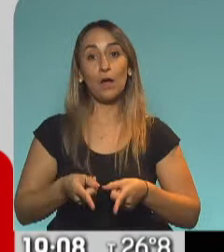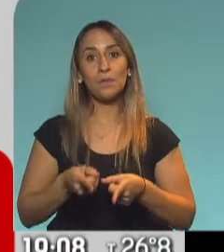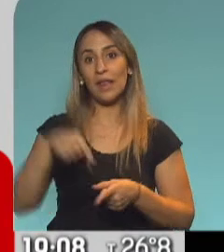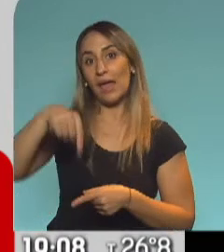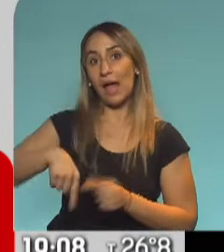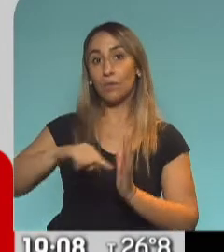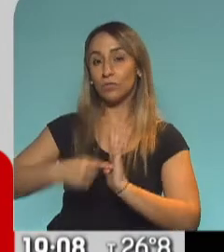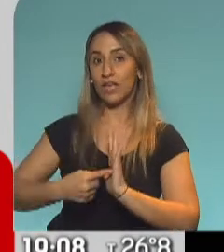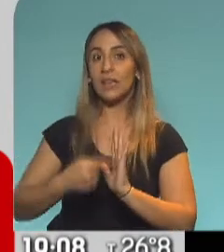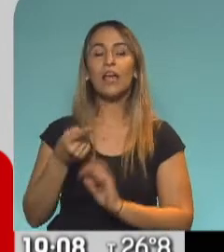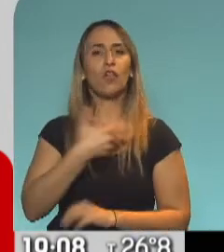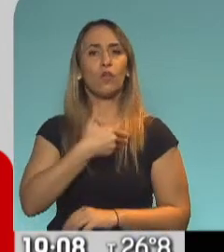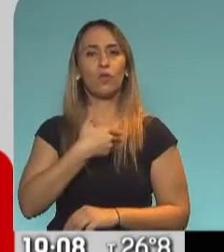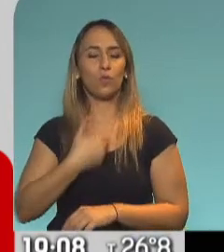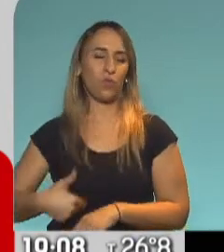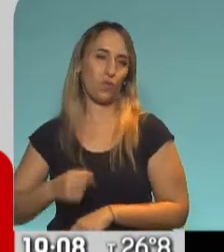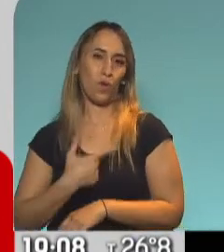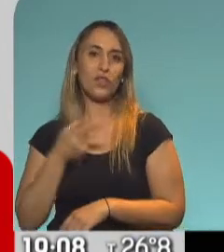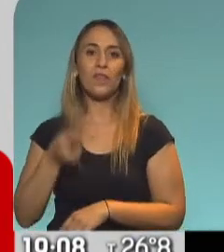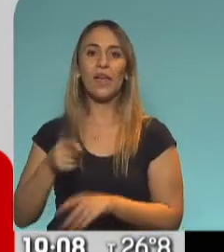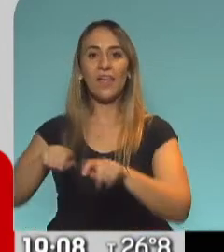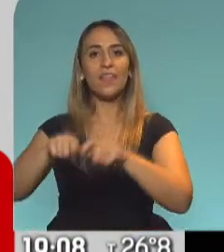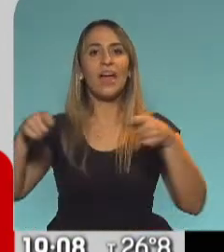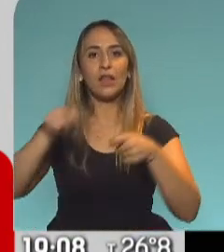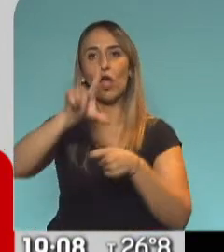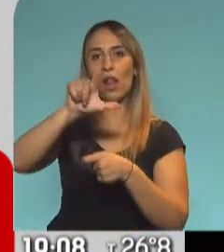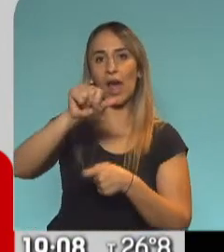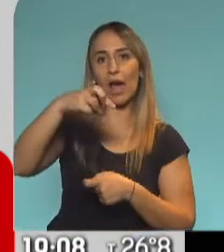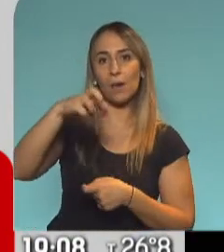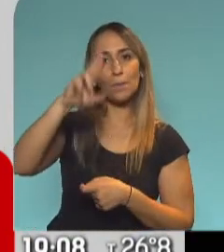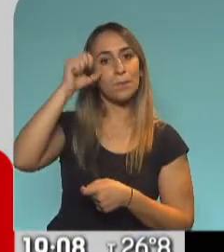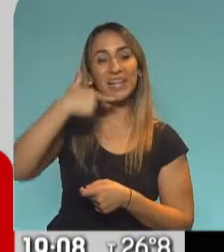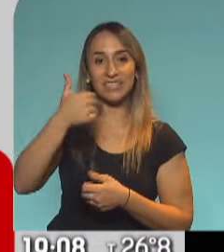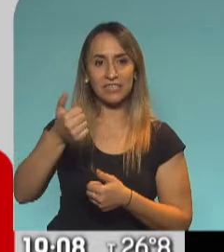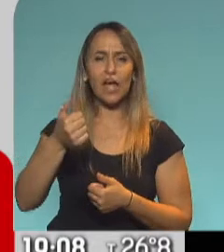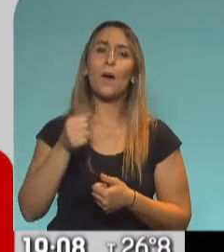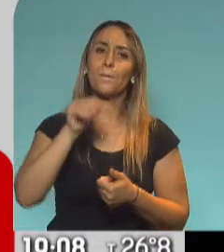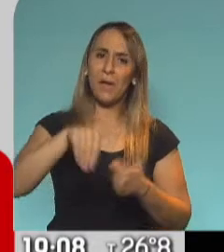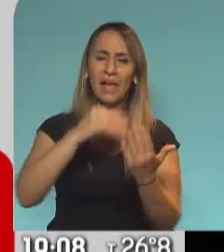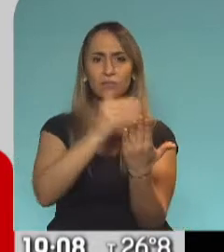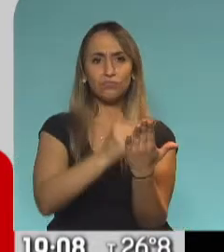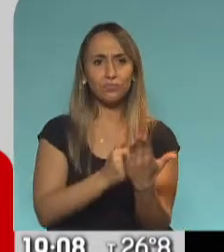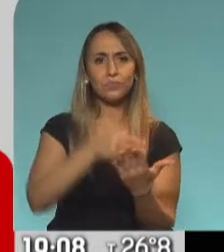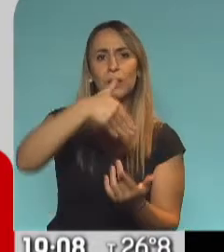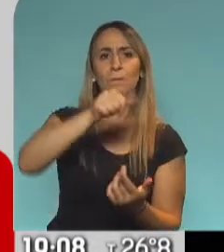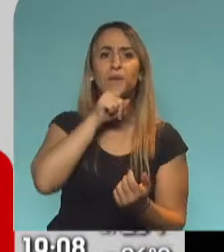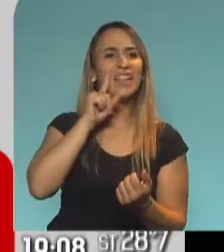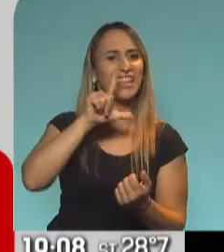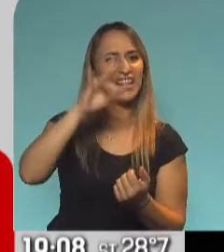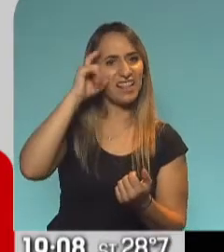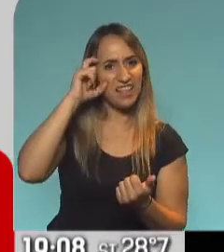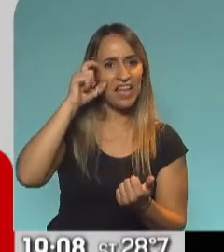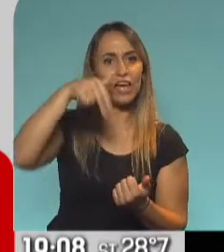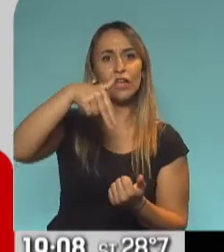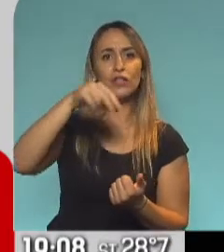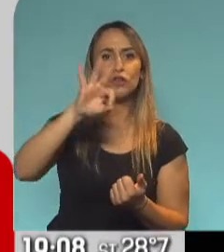Aires. Bueno, Florencio Aldrey Iglesias es uno de ellos, y luego Lourdes Noya Aldrey, Matilde Noya Aldrey, Dolores Noya